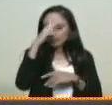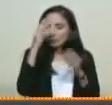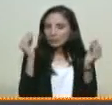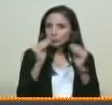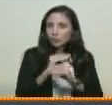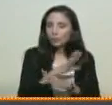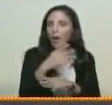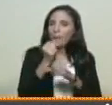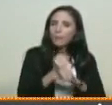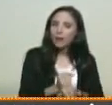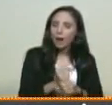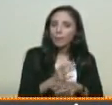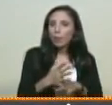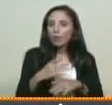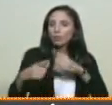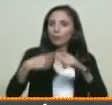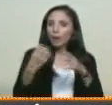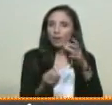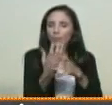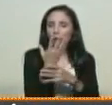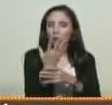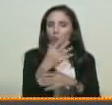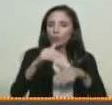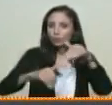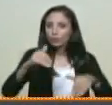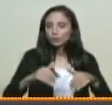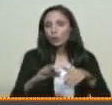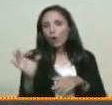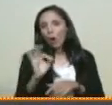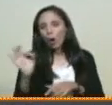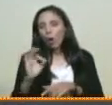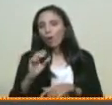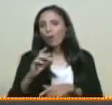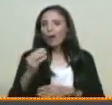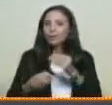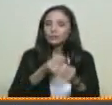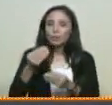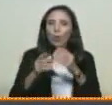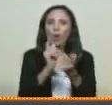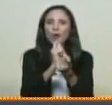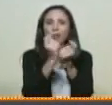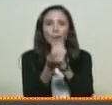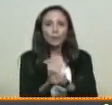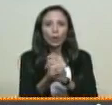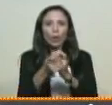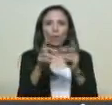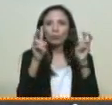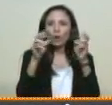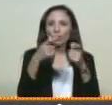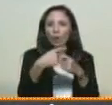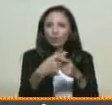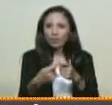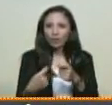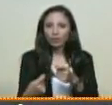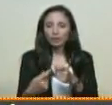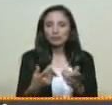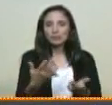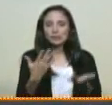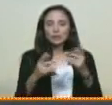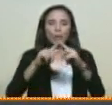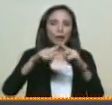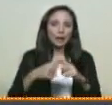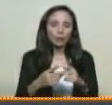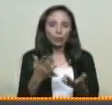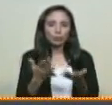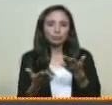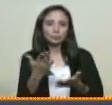¿Esperamos las elecciones el 20 de mayo o hacemos esto que es necesario para la República? Y yo, más allá de los cálculos